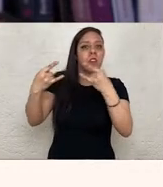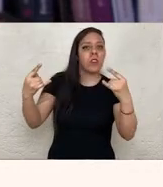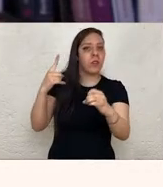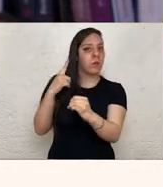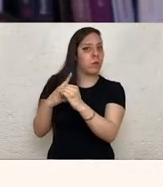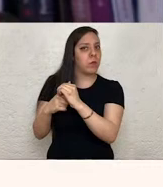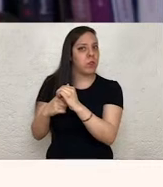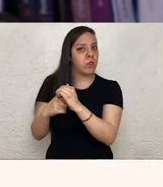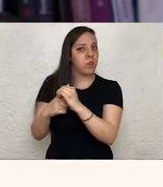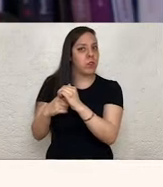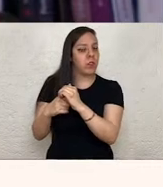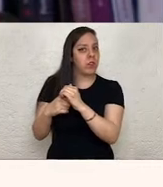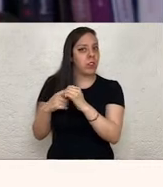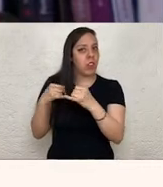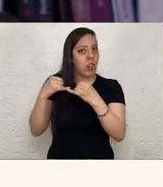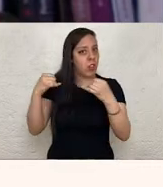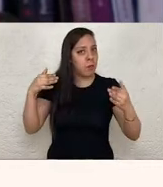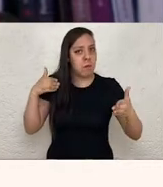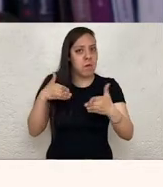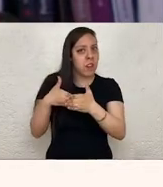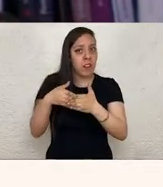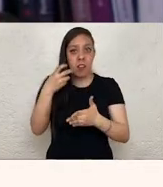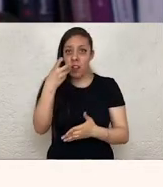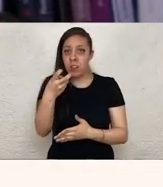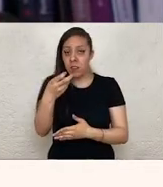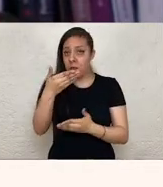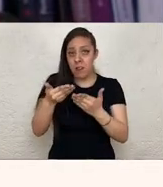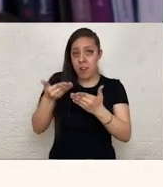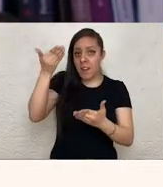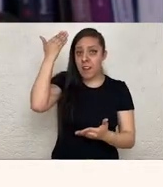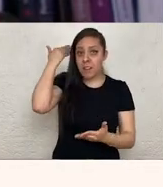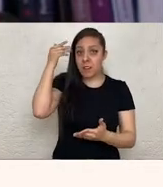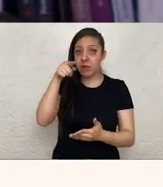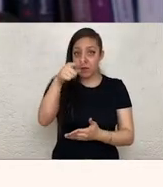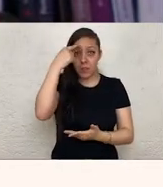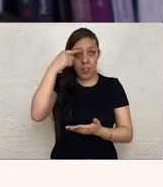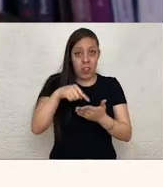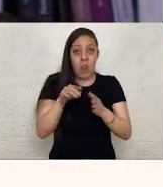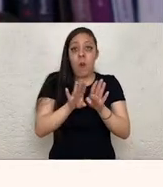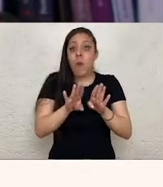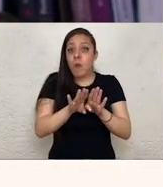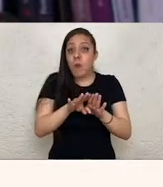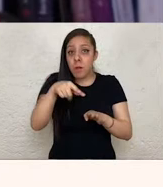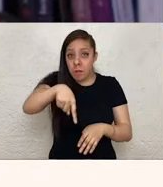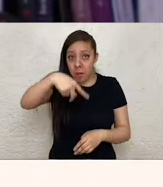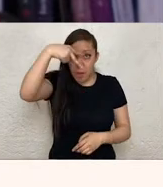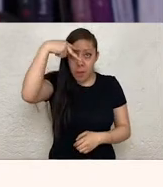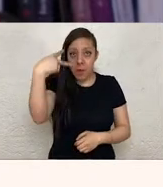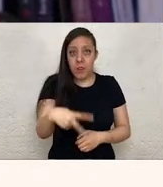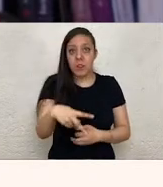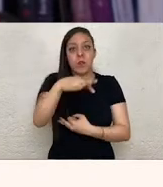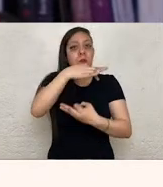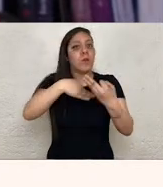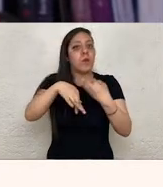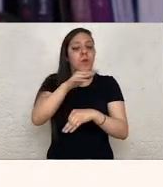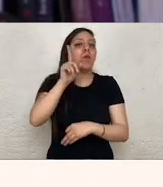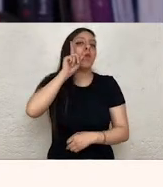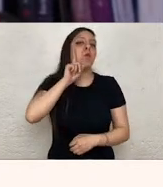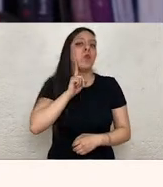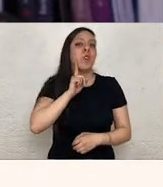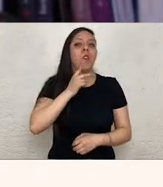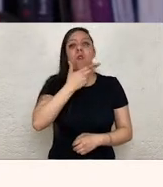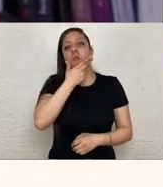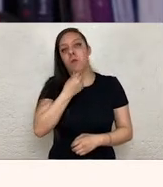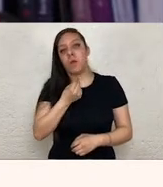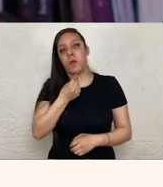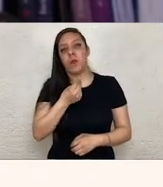clausurada, se dan cuenta que ha quedado en el pasado. Y entonces, a partir de ahí, resulta que la mexicanidad somos todos